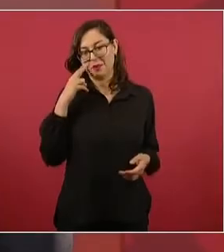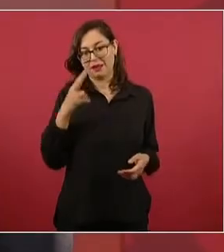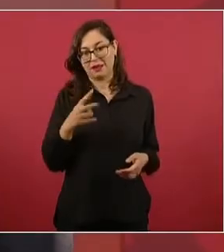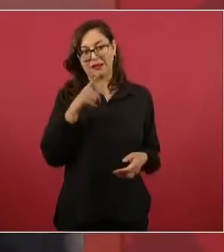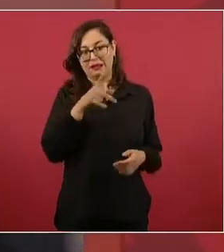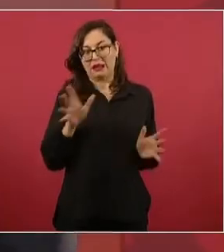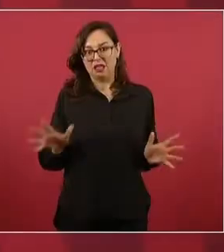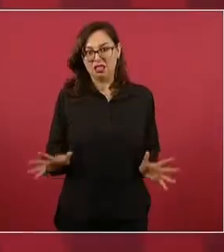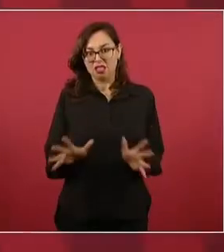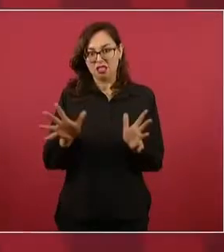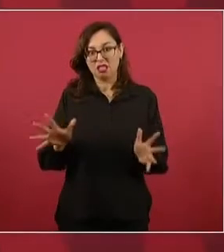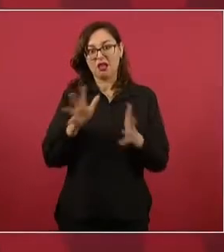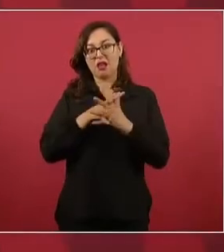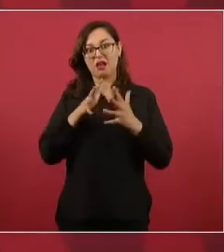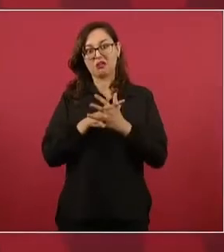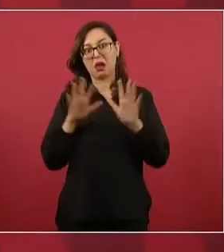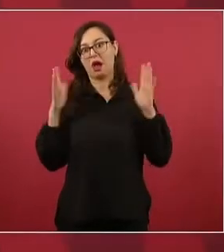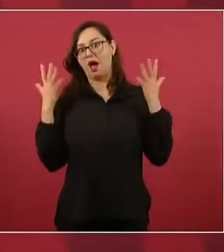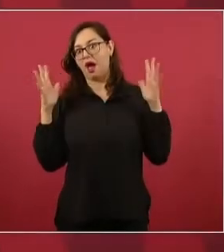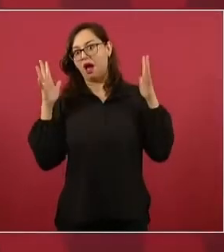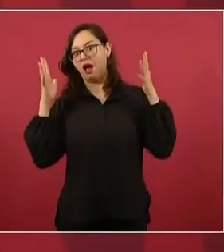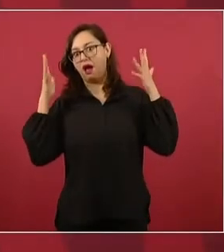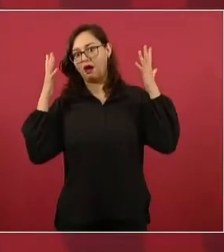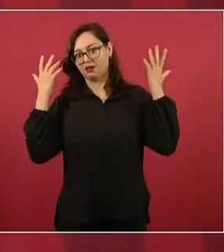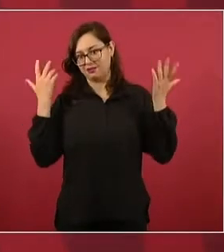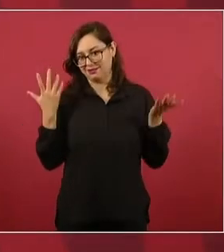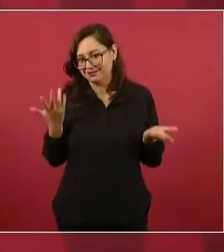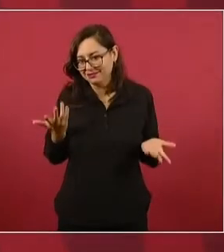Sí, y hubieron aplausos.